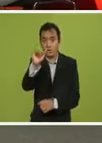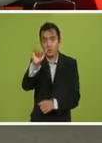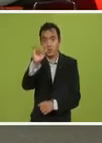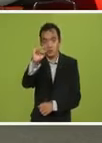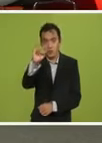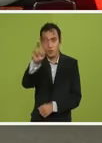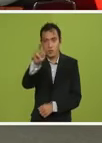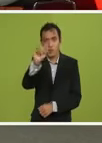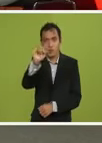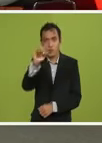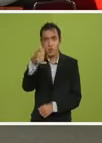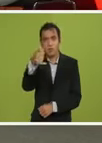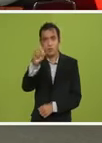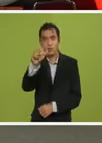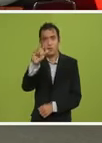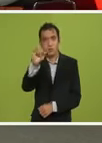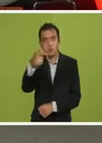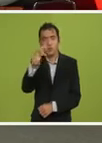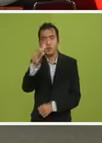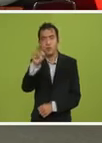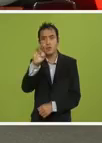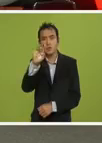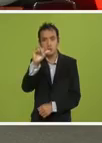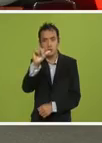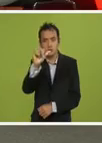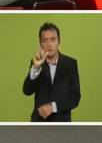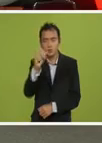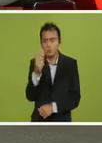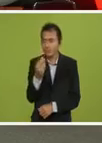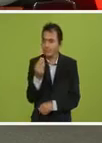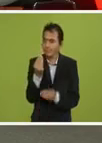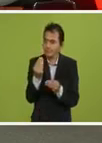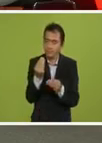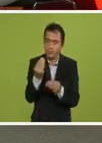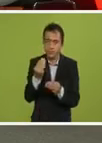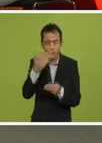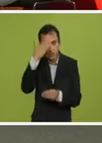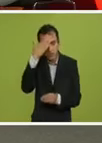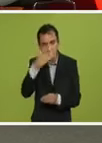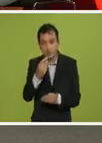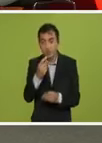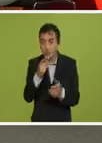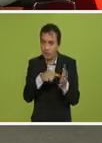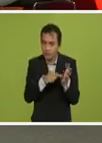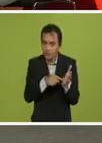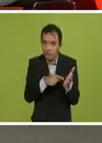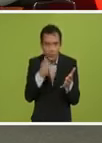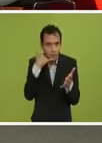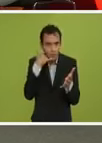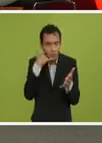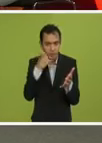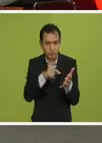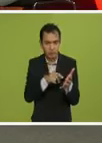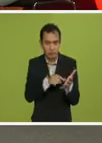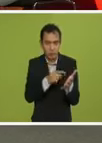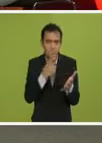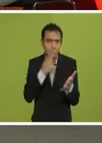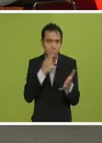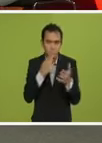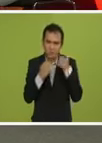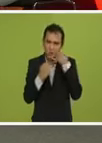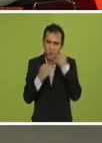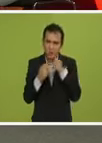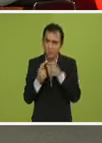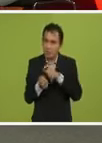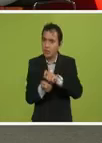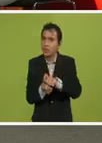IVAI, Yolli García. Oye, pues qué tremendo saber que de un pequeño aparatito, que es un dispositivo móvil, que ha llegado a